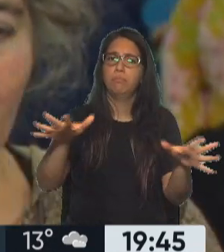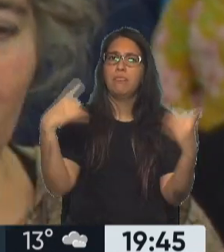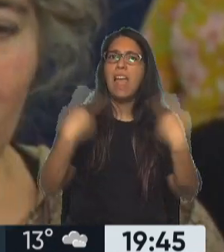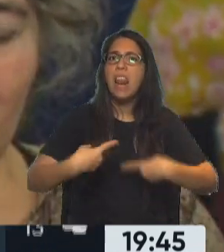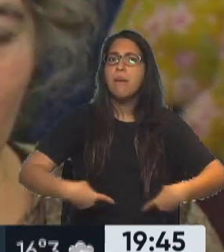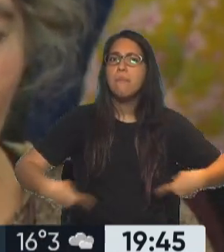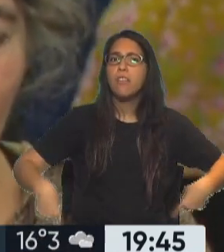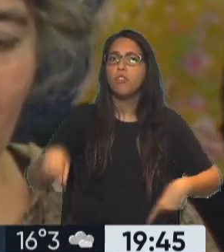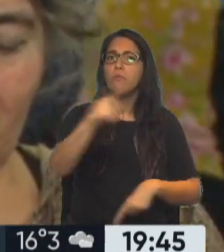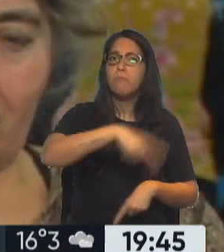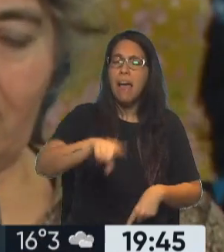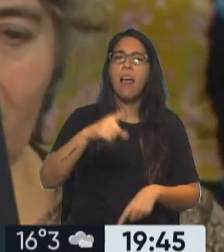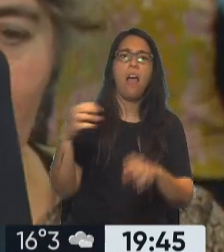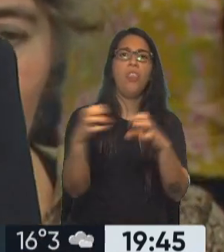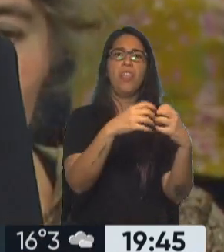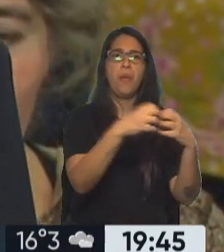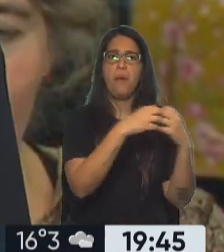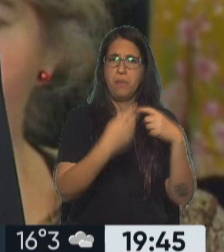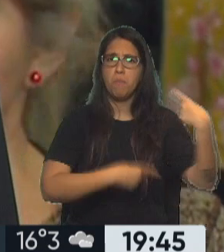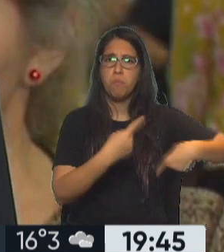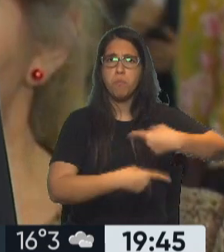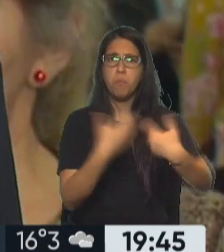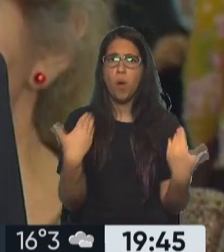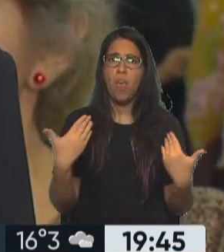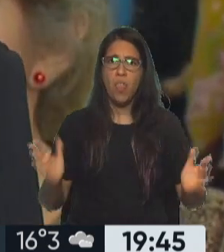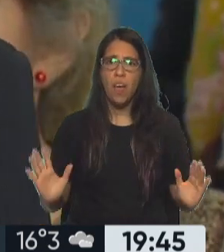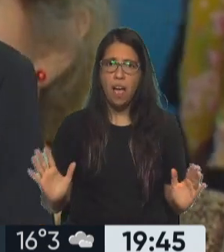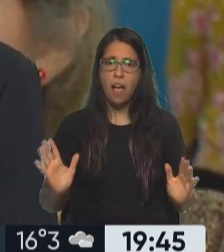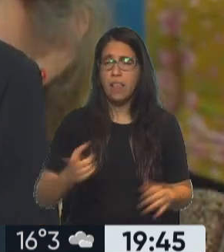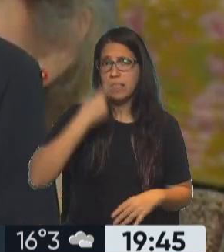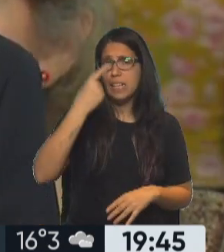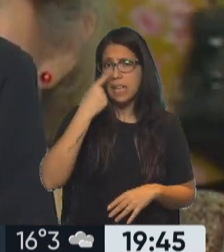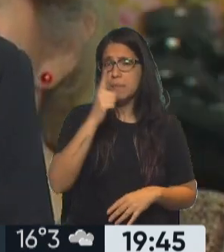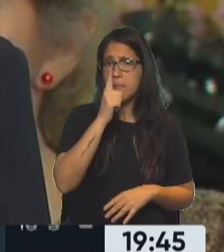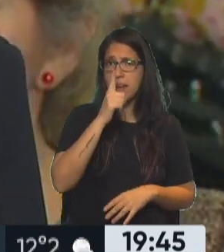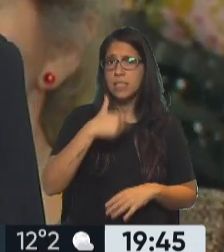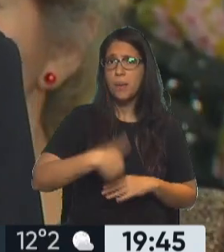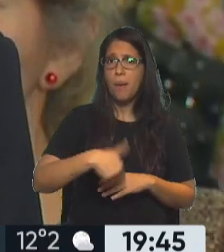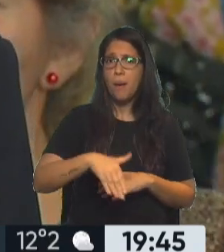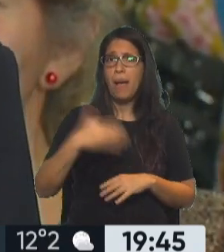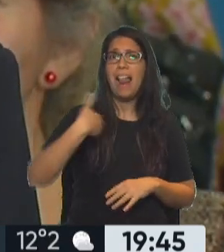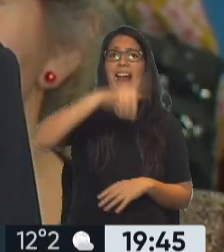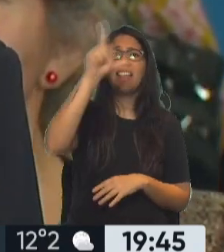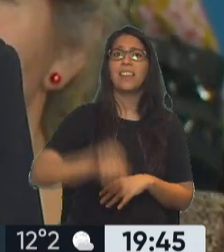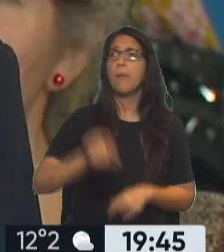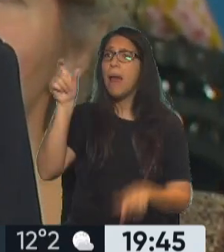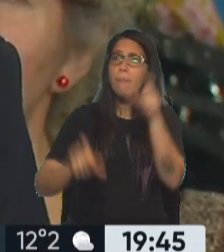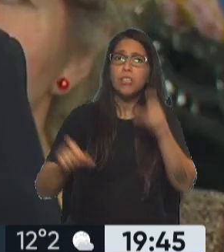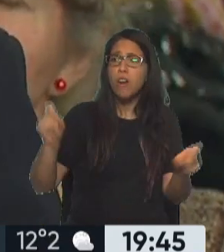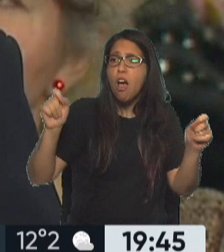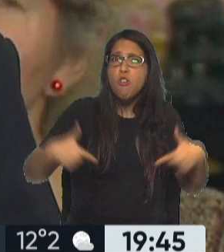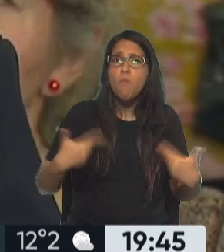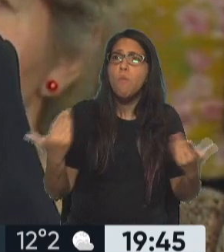elementos como para llevar adelante ese debate, que es un debate que va a ser interesante en la Argentina. Yo siento